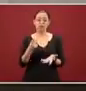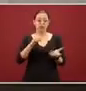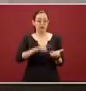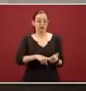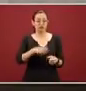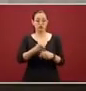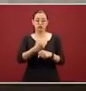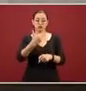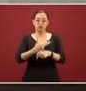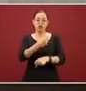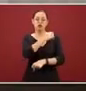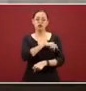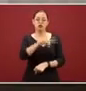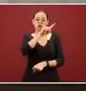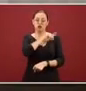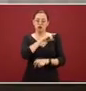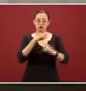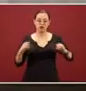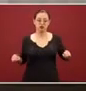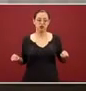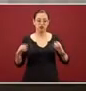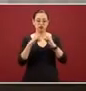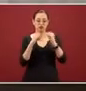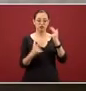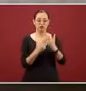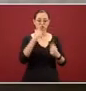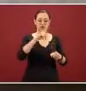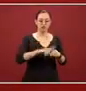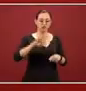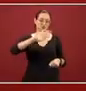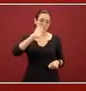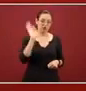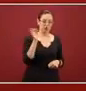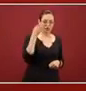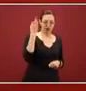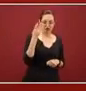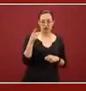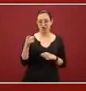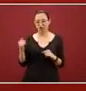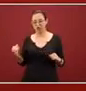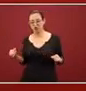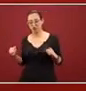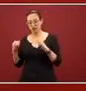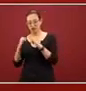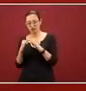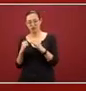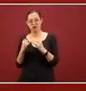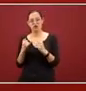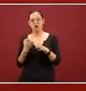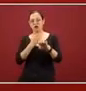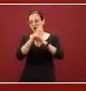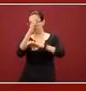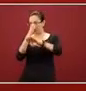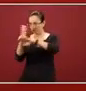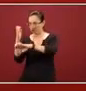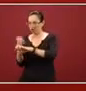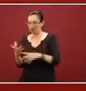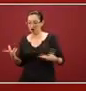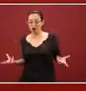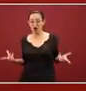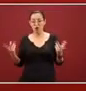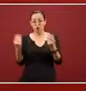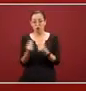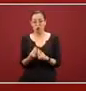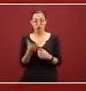salud, tanto en las instituciones nacionales o federales como con los servicios estatales de salud, es fundamental